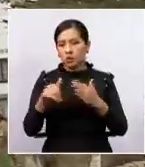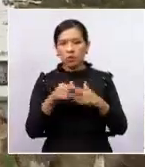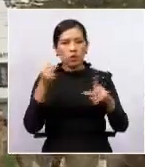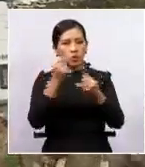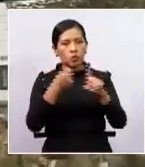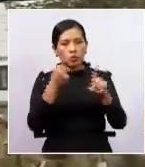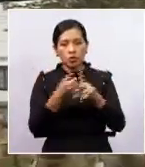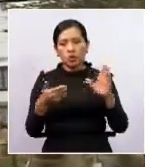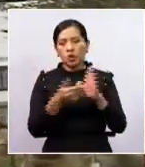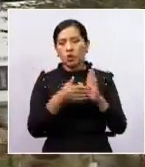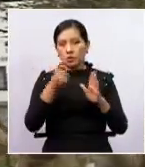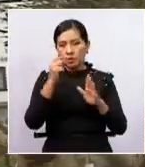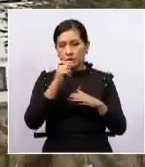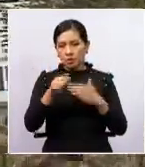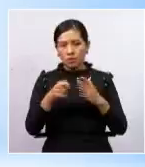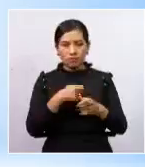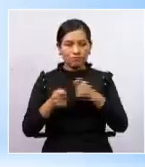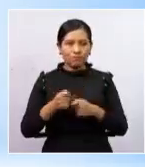contrabando